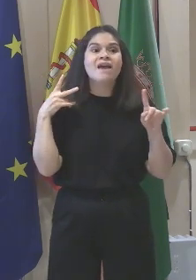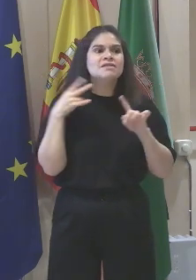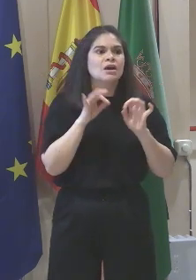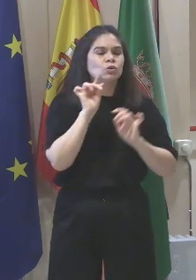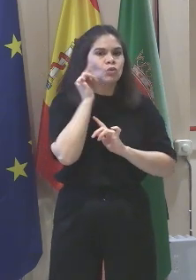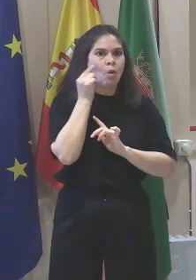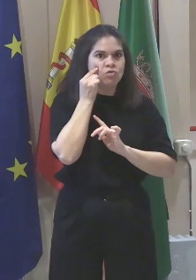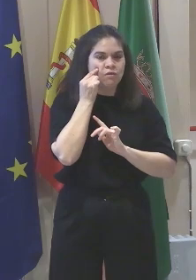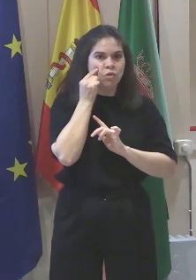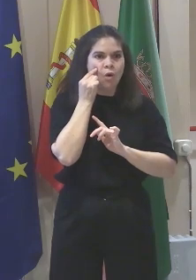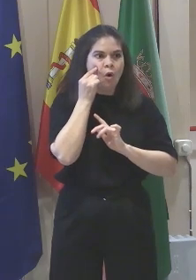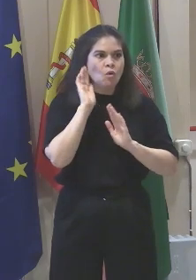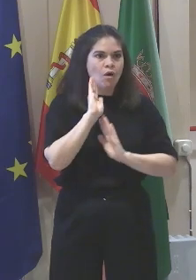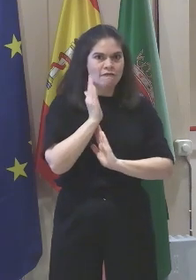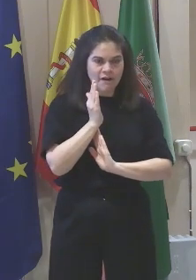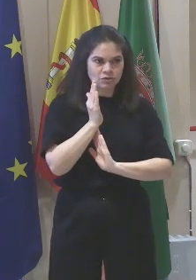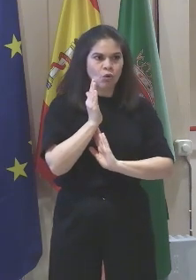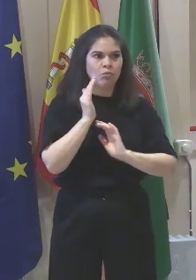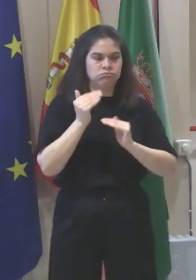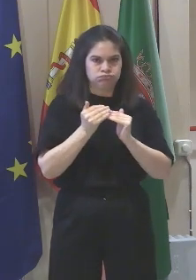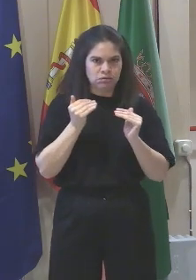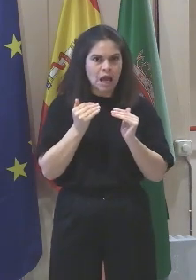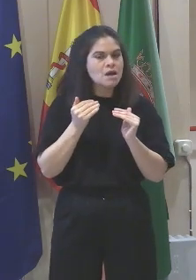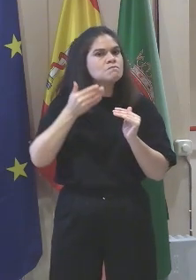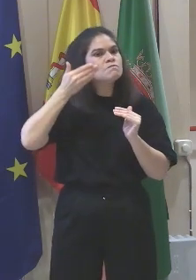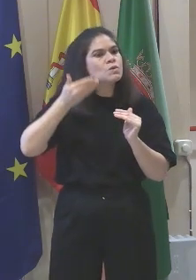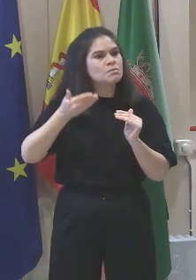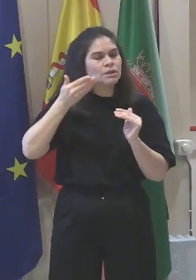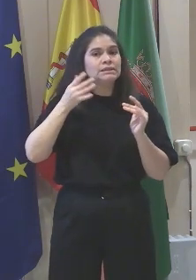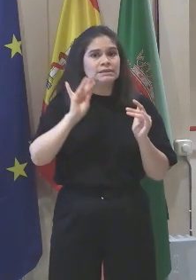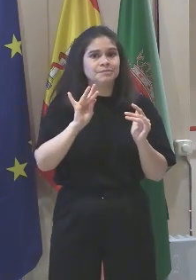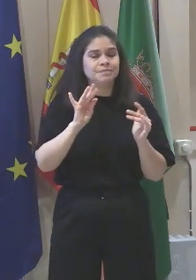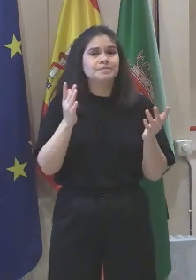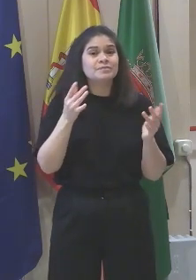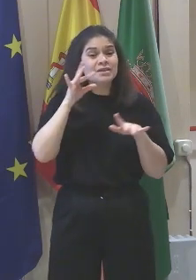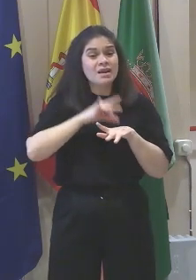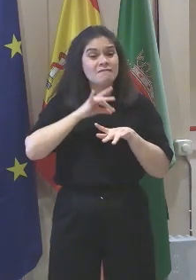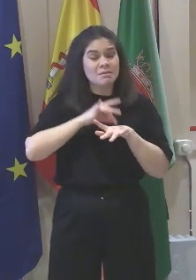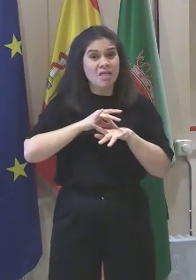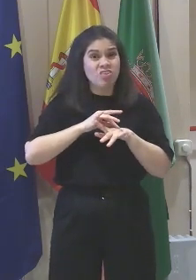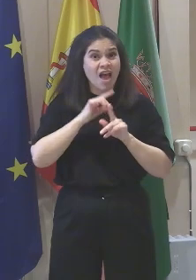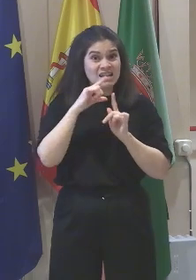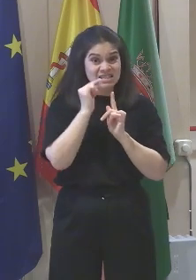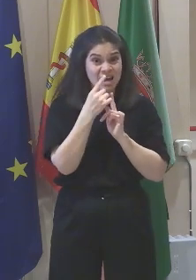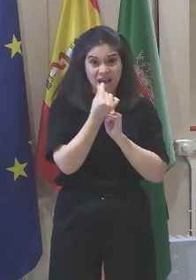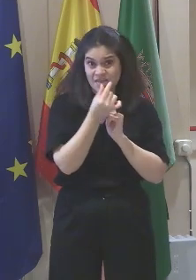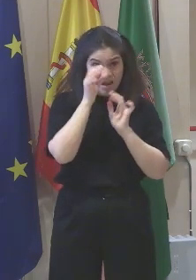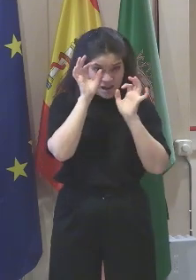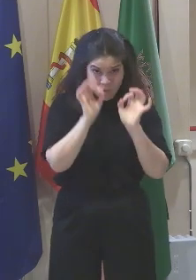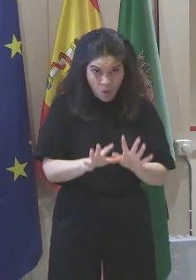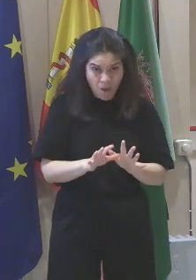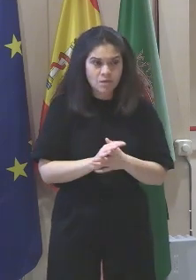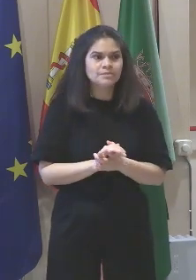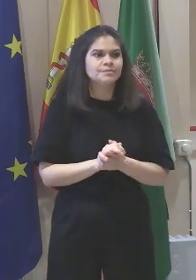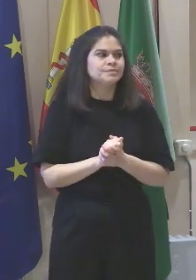una cetoacidosis es algo muy relevante, y la enfermedad celíaca exactamente igual. Con